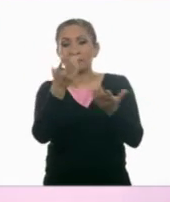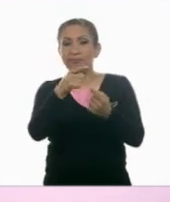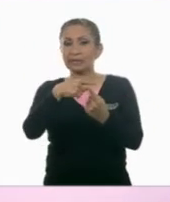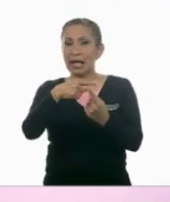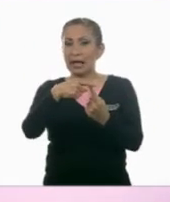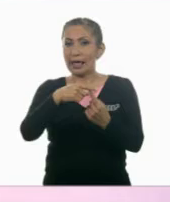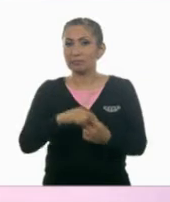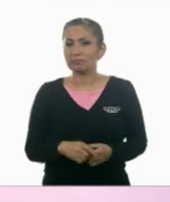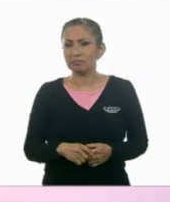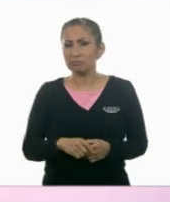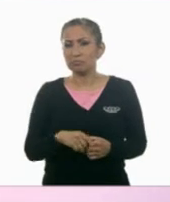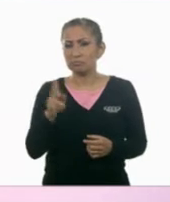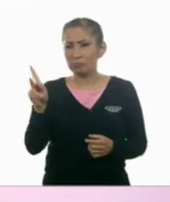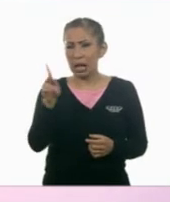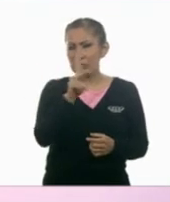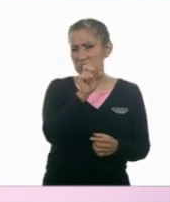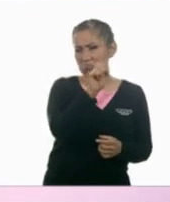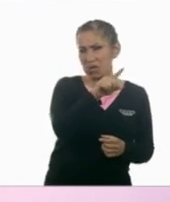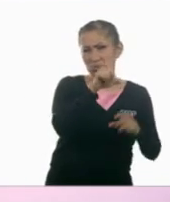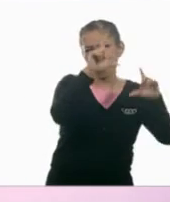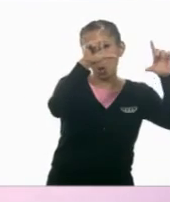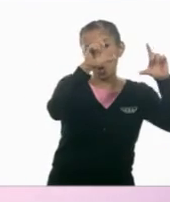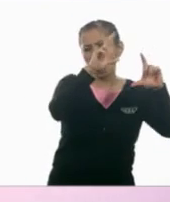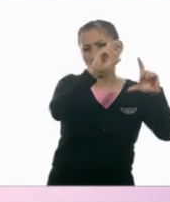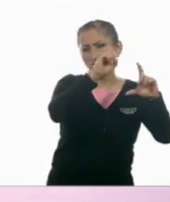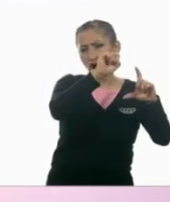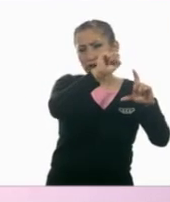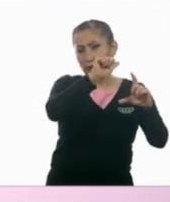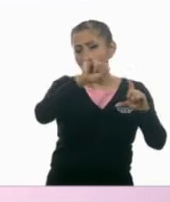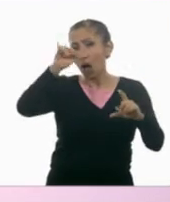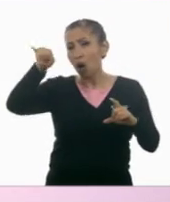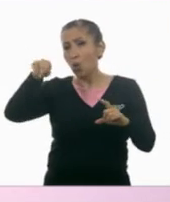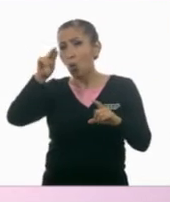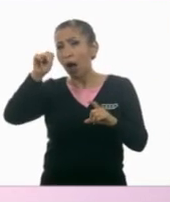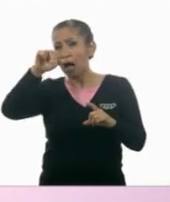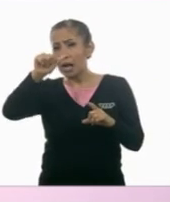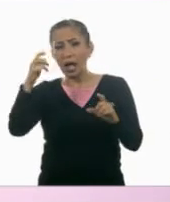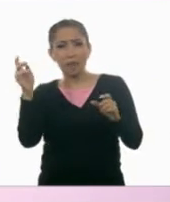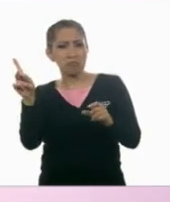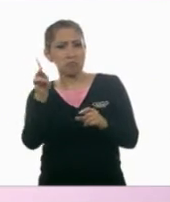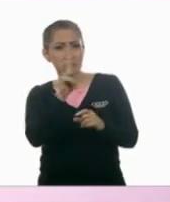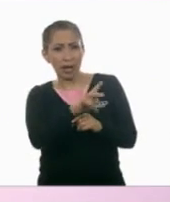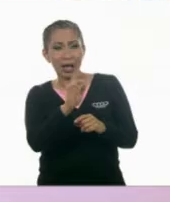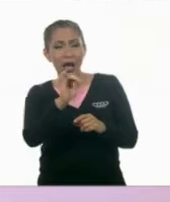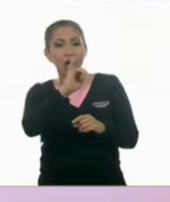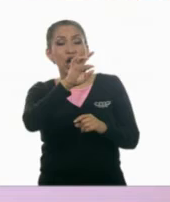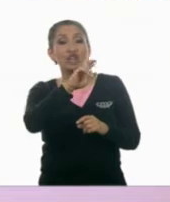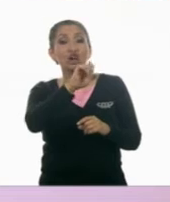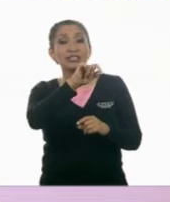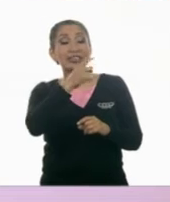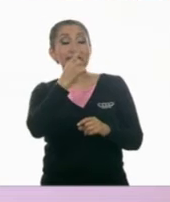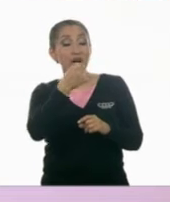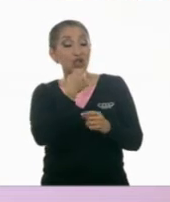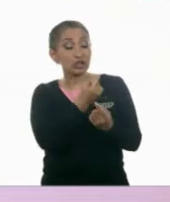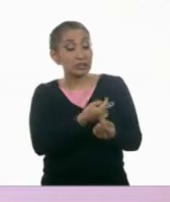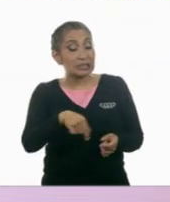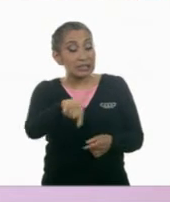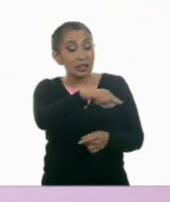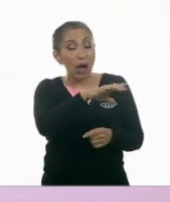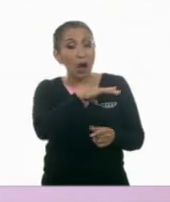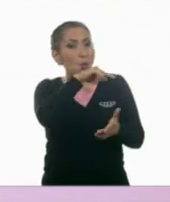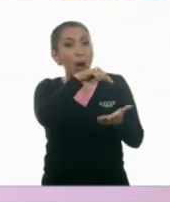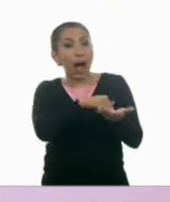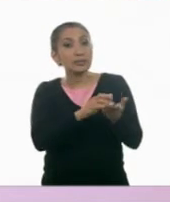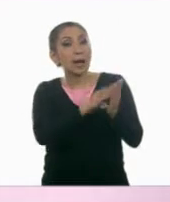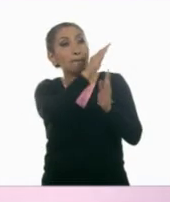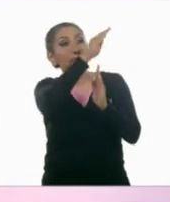tarea. Se parece lo que dice más o menos Rosa y Juana, ¿verdad? Rosa, vamos a recordar lo que nos dice, los niños están en el lugar